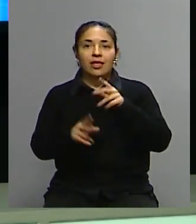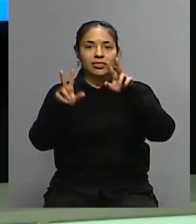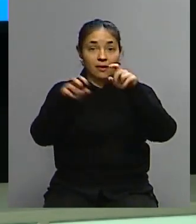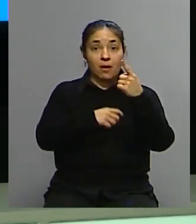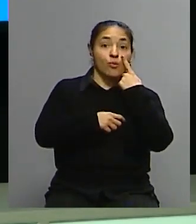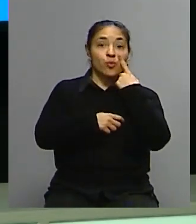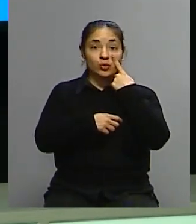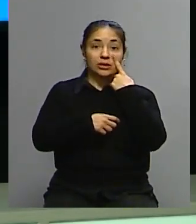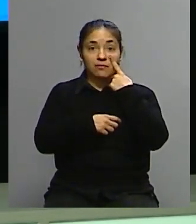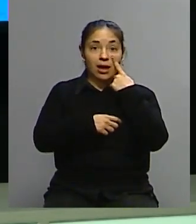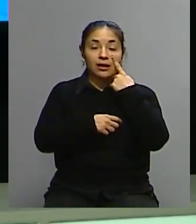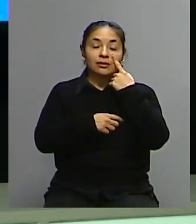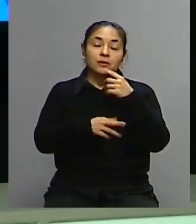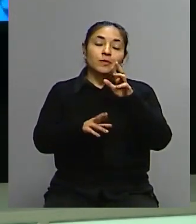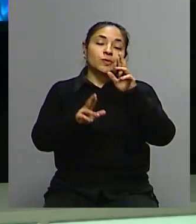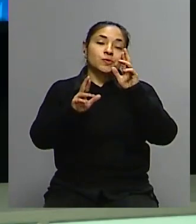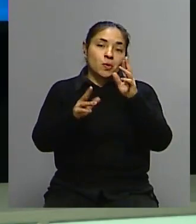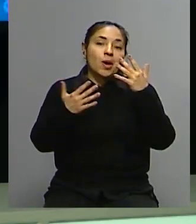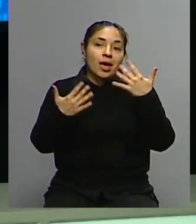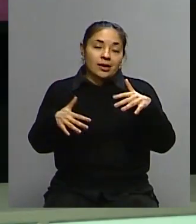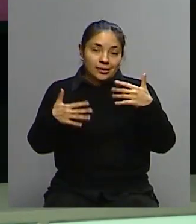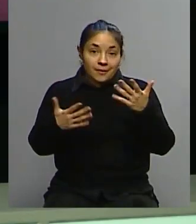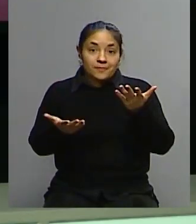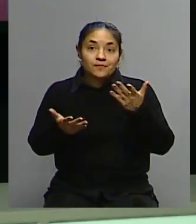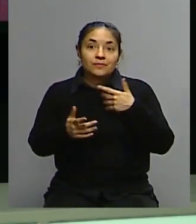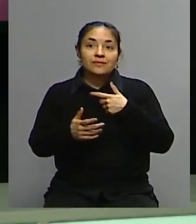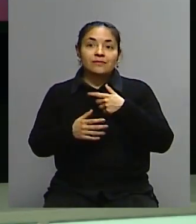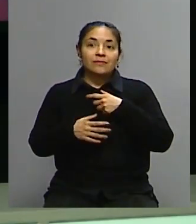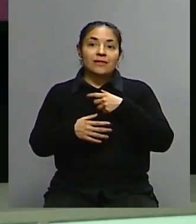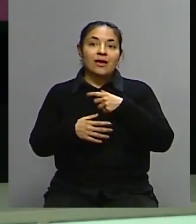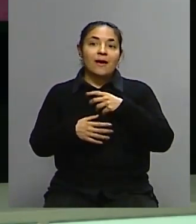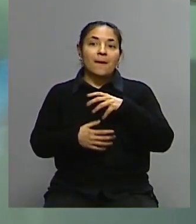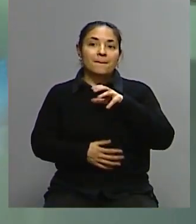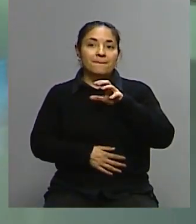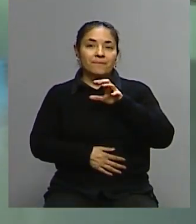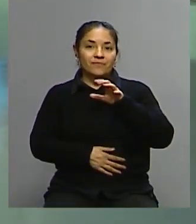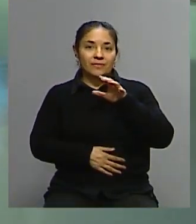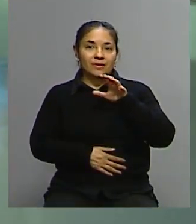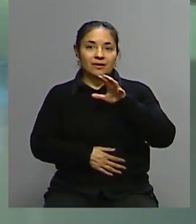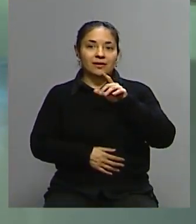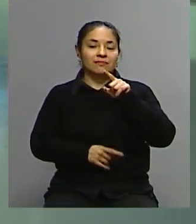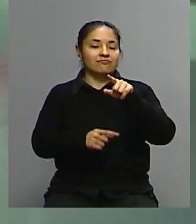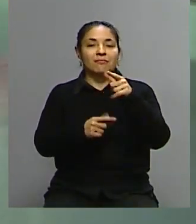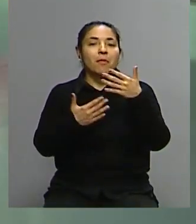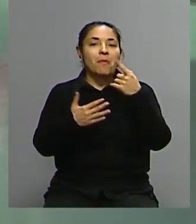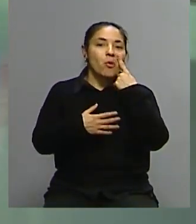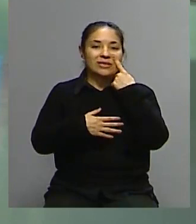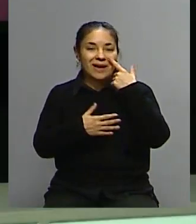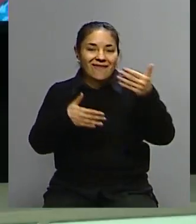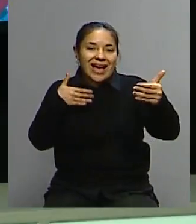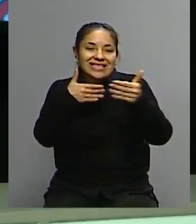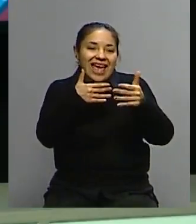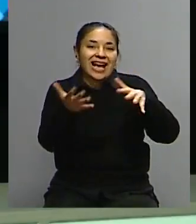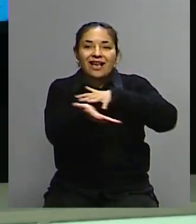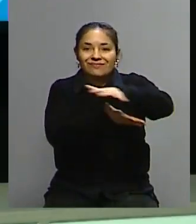municipal, afortunadamente, que son la jurisdicción que están más en el territorio, más próximas a las personas mayores, hay